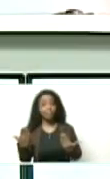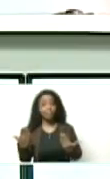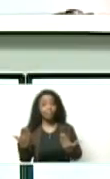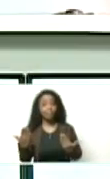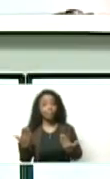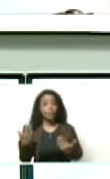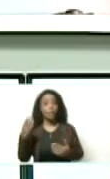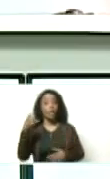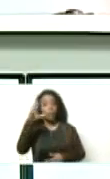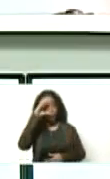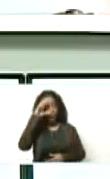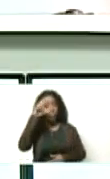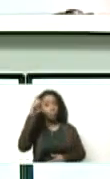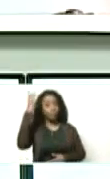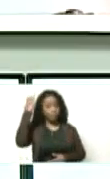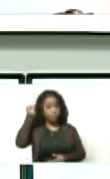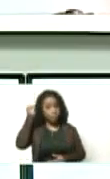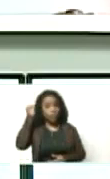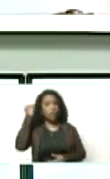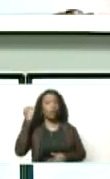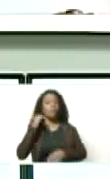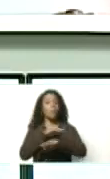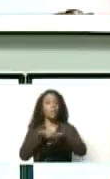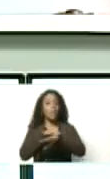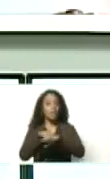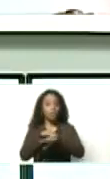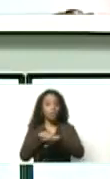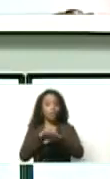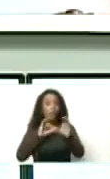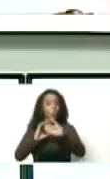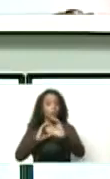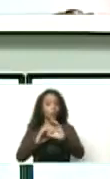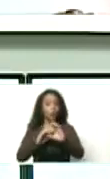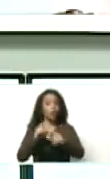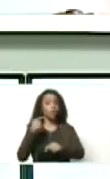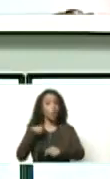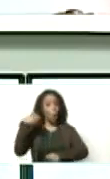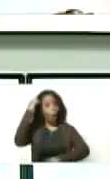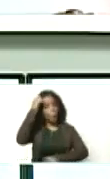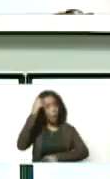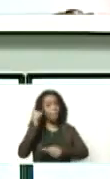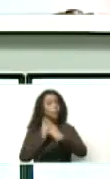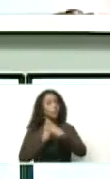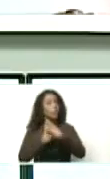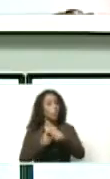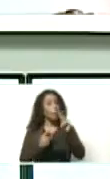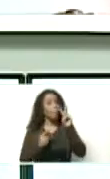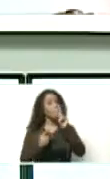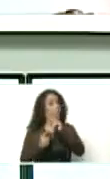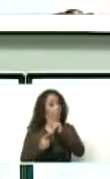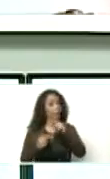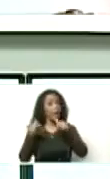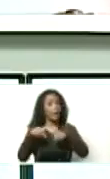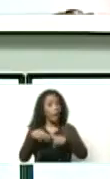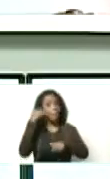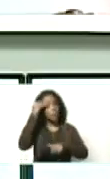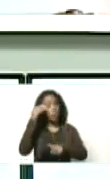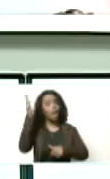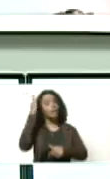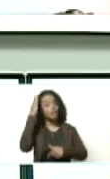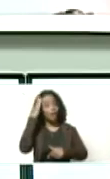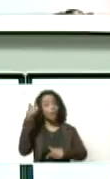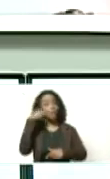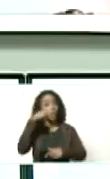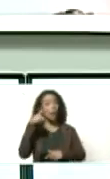Alfred Nazaret, hay que mejorar la calidad de los videitos. Crítica constructiva. Mira que aquí la gente sabe hacer videitos